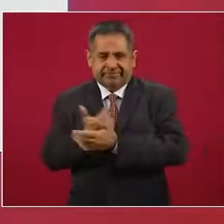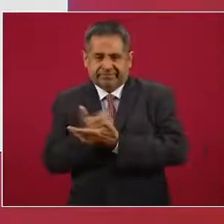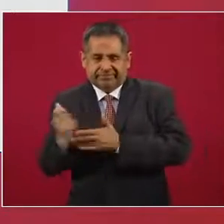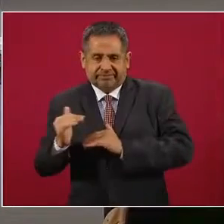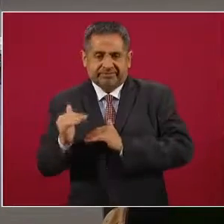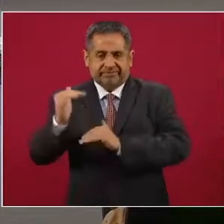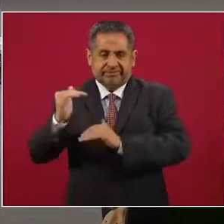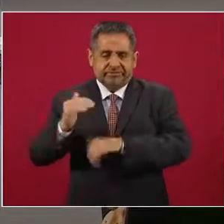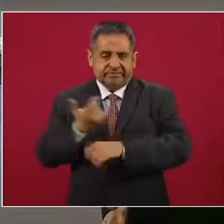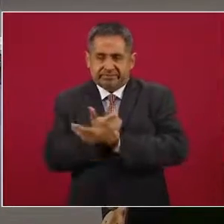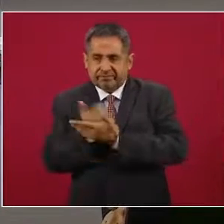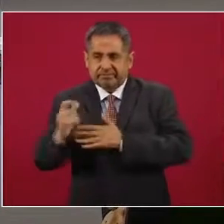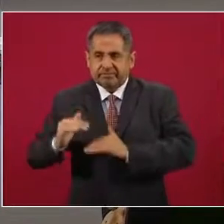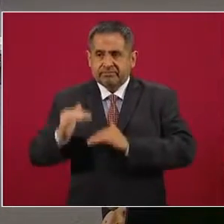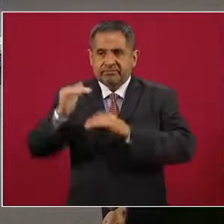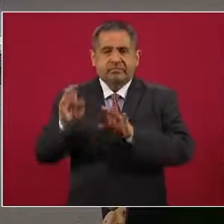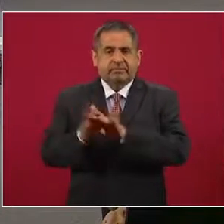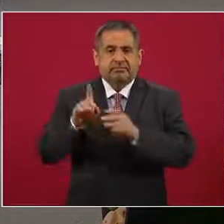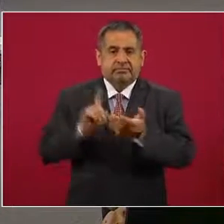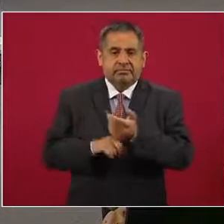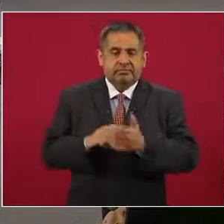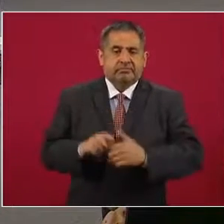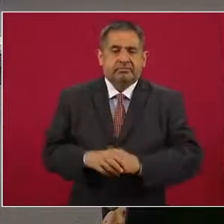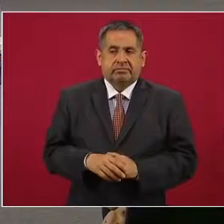promoviendo aumentos en